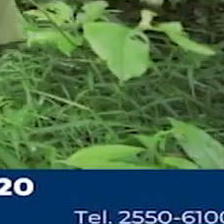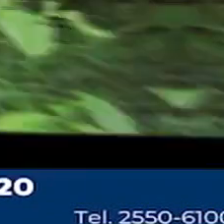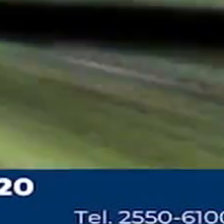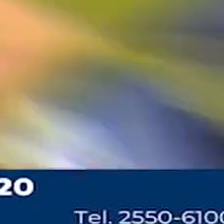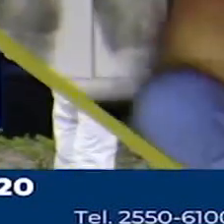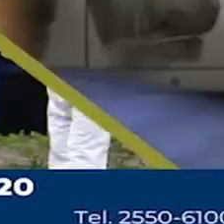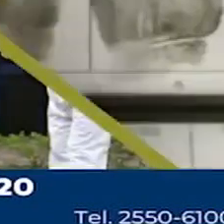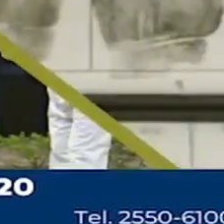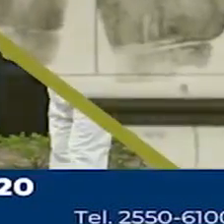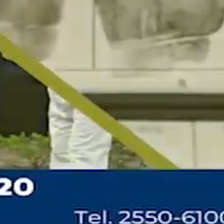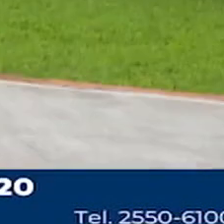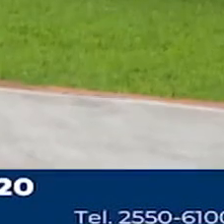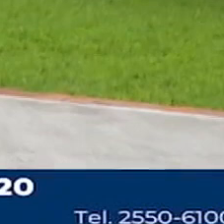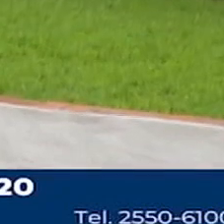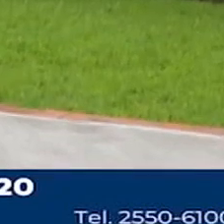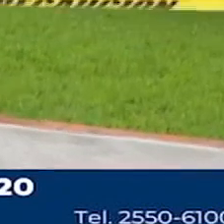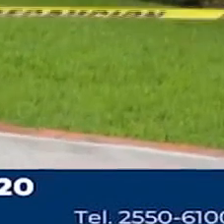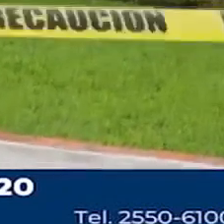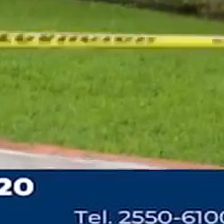Matrícula abierta.